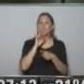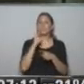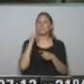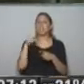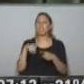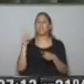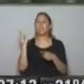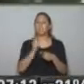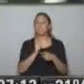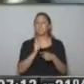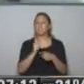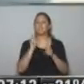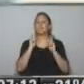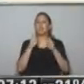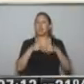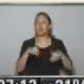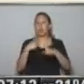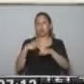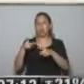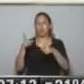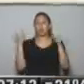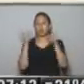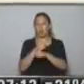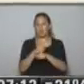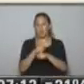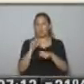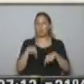que desataron el conflicto. Crece